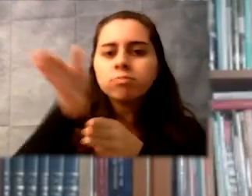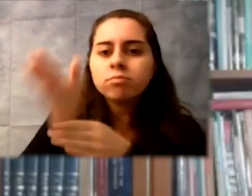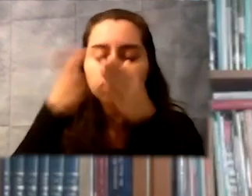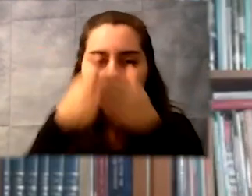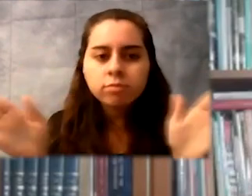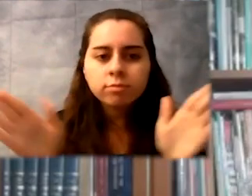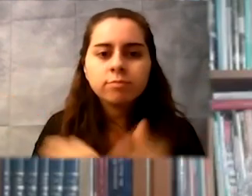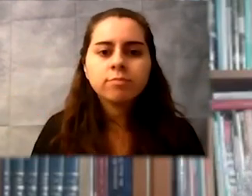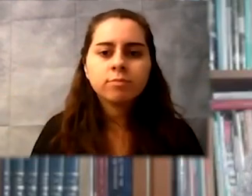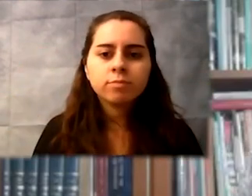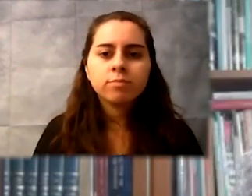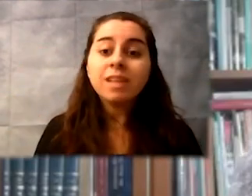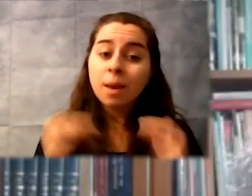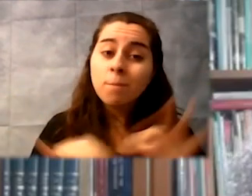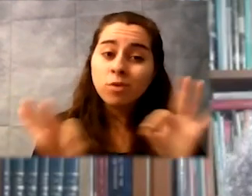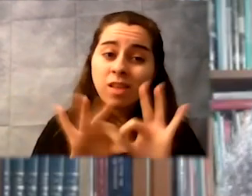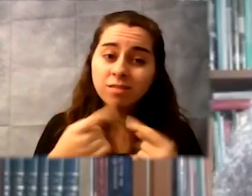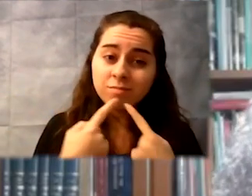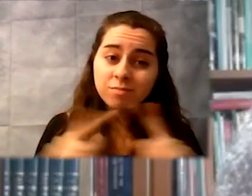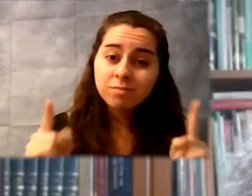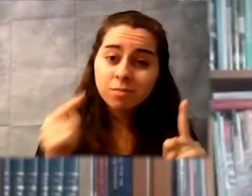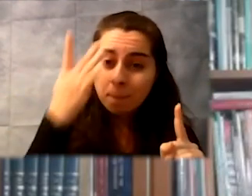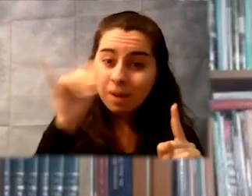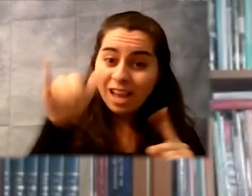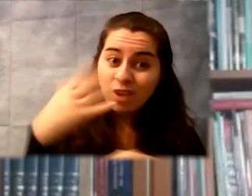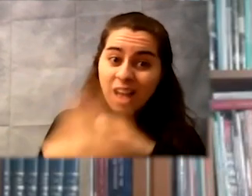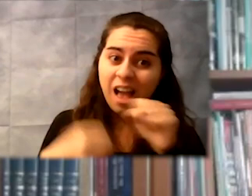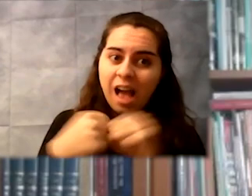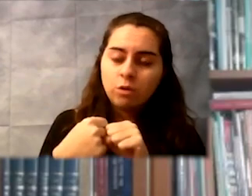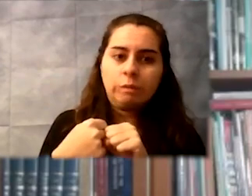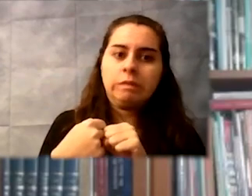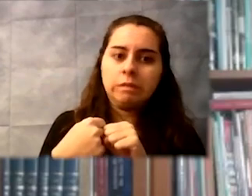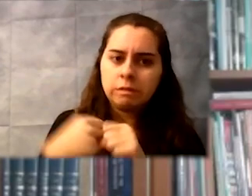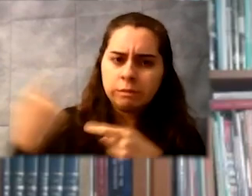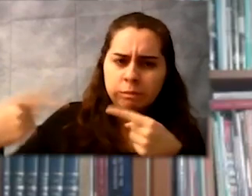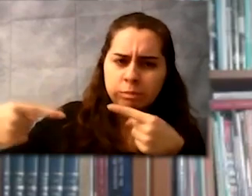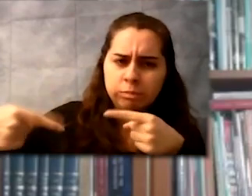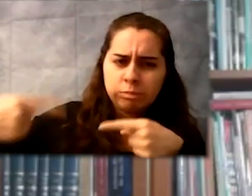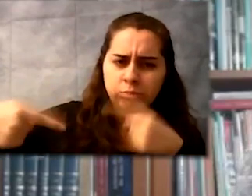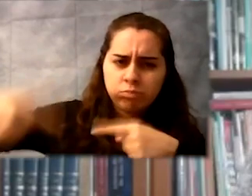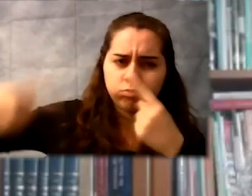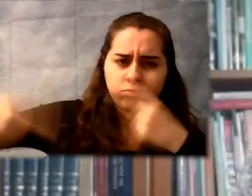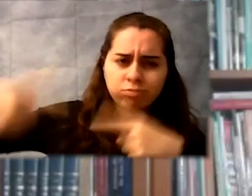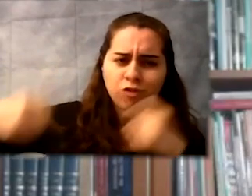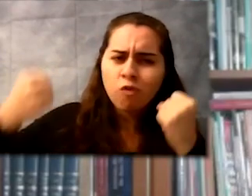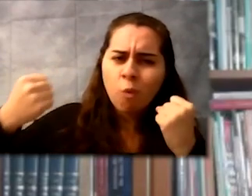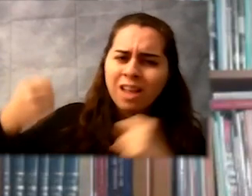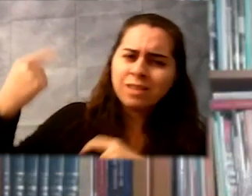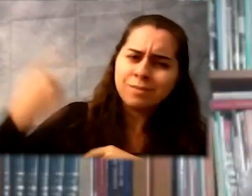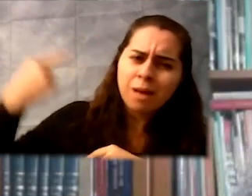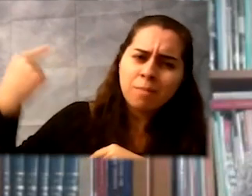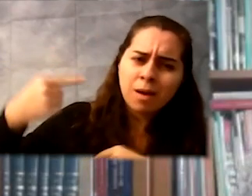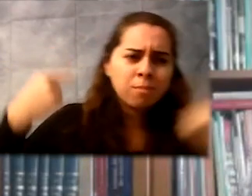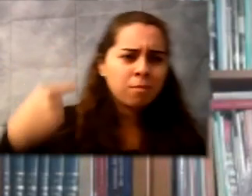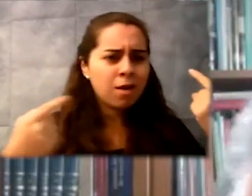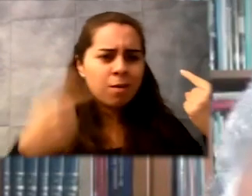criticaba. Y yo creo que eso hay que decirlo porque fueron años muy intensos, muy fuertes, y nos atacaban de todos lados. O sea, nos